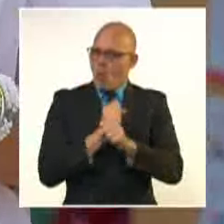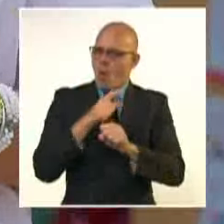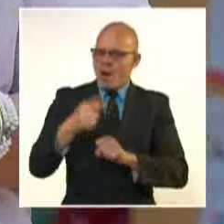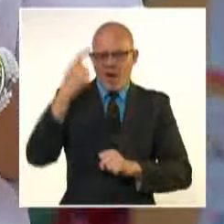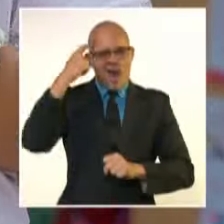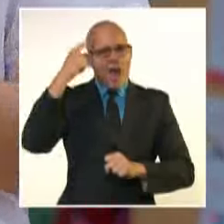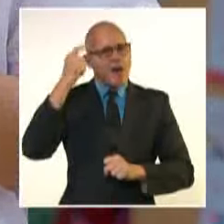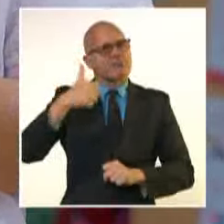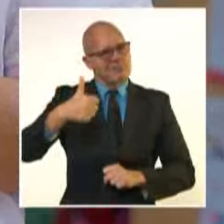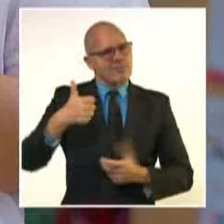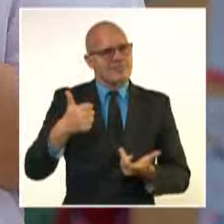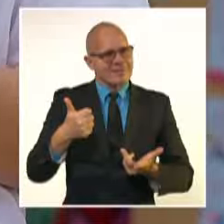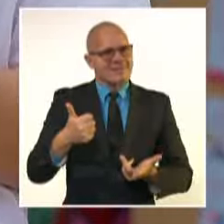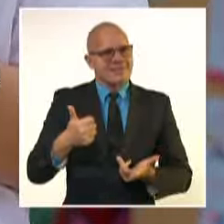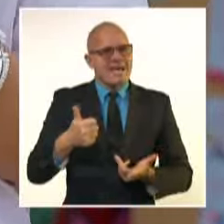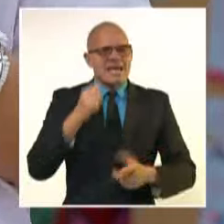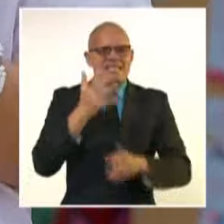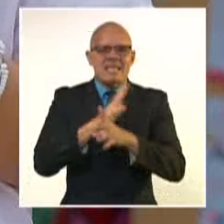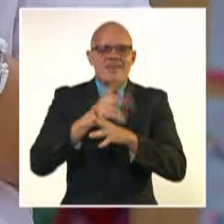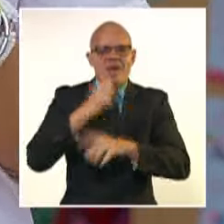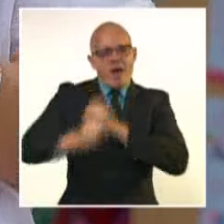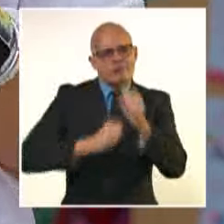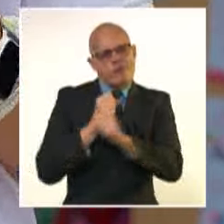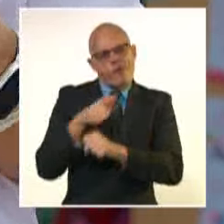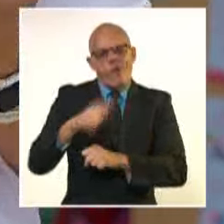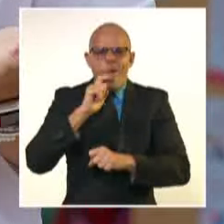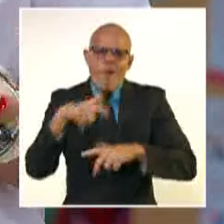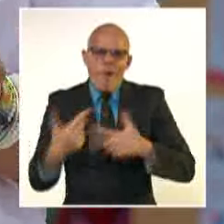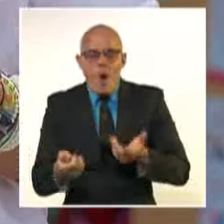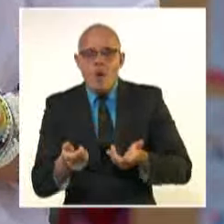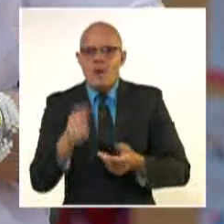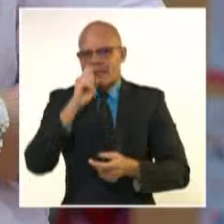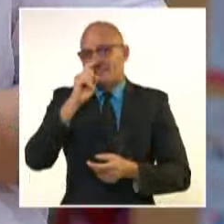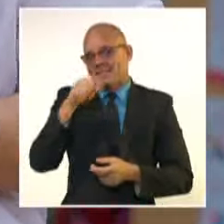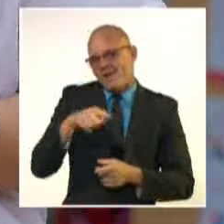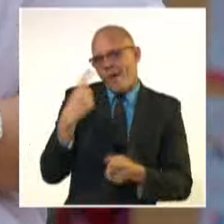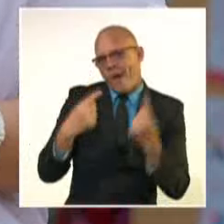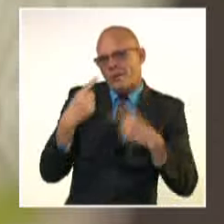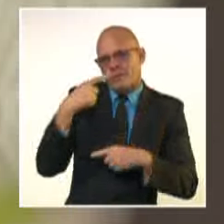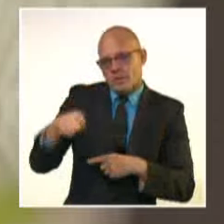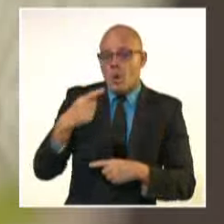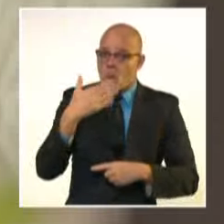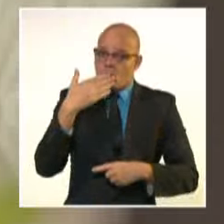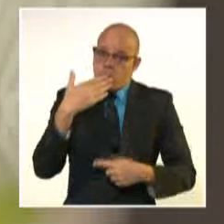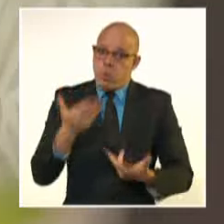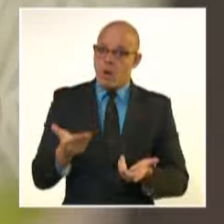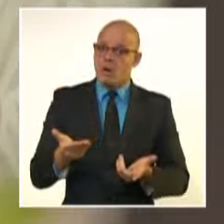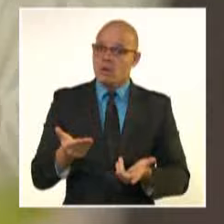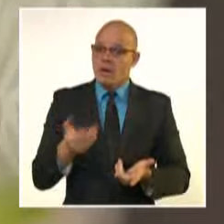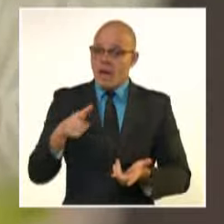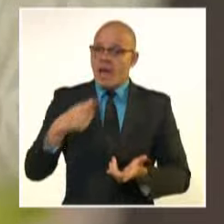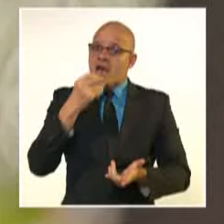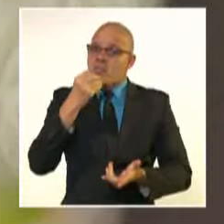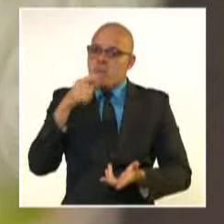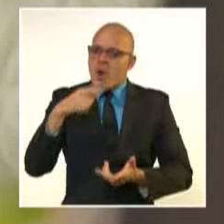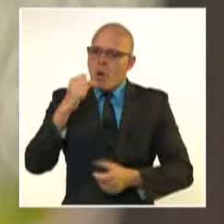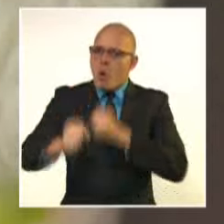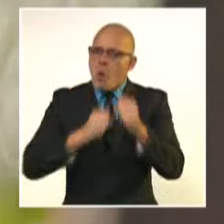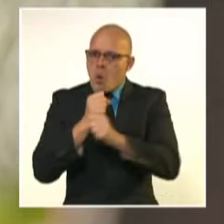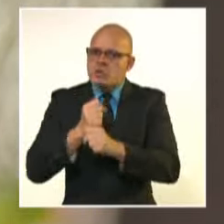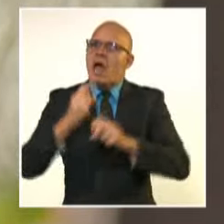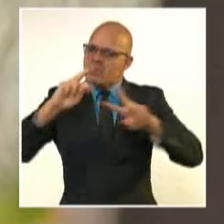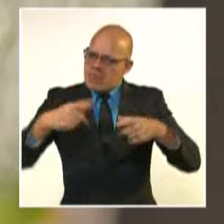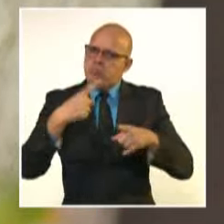los residuos, también podemos entenderlos como un recurso económico valioso, pues se pueden convertir en la génesis de nuevas